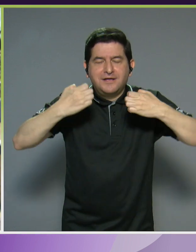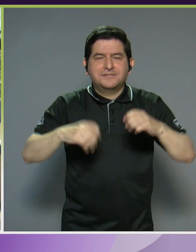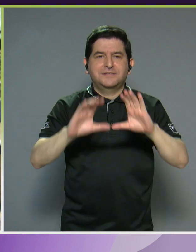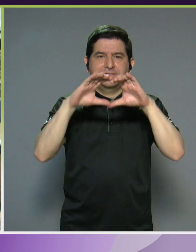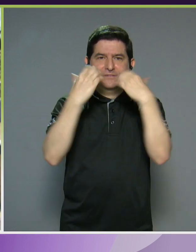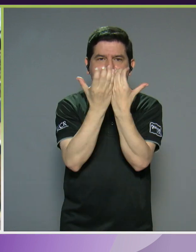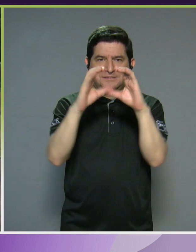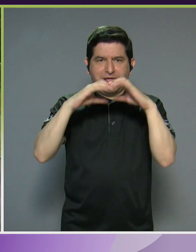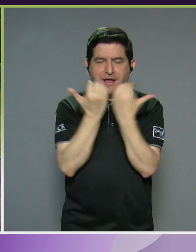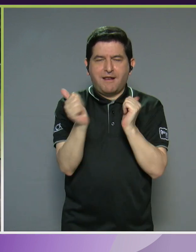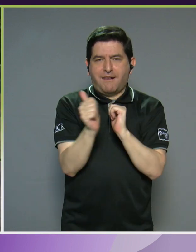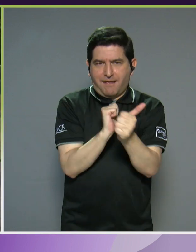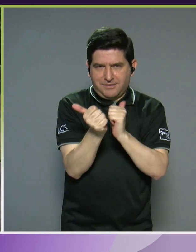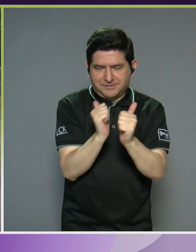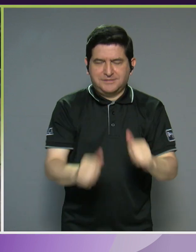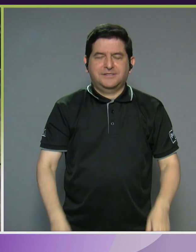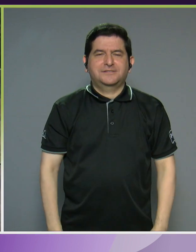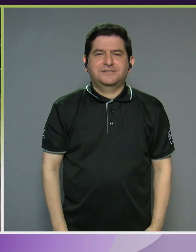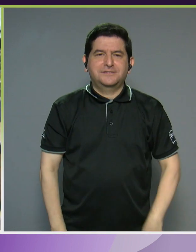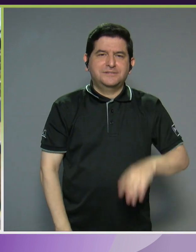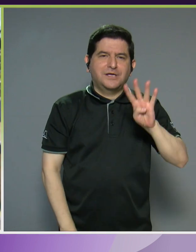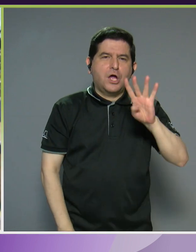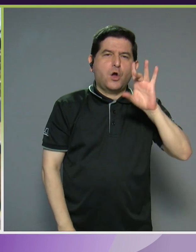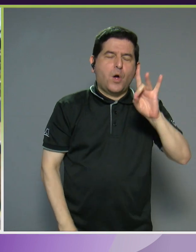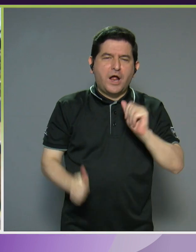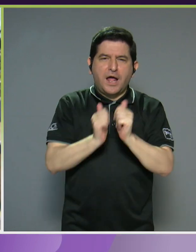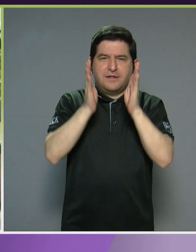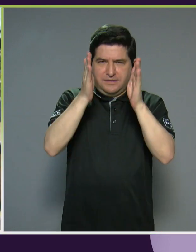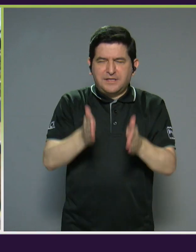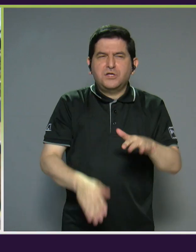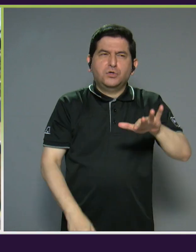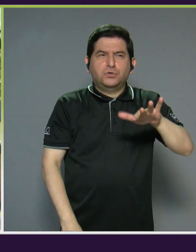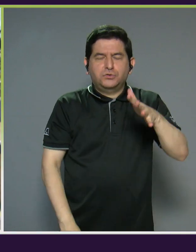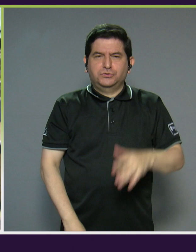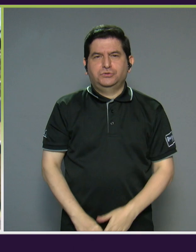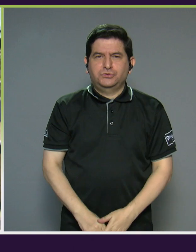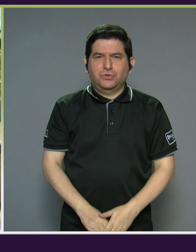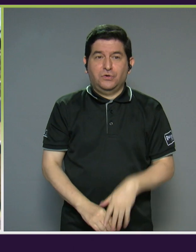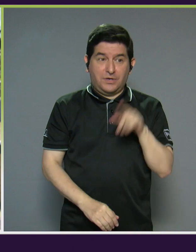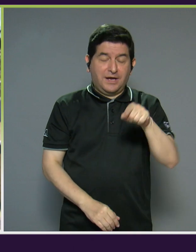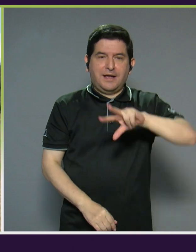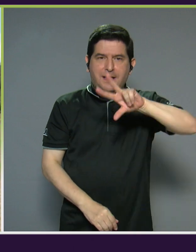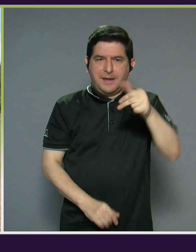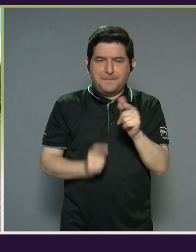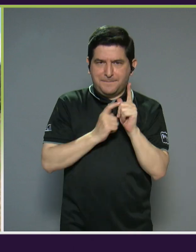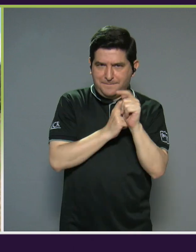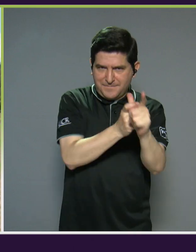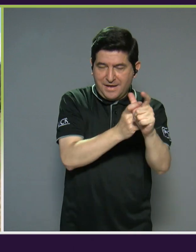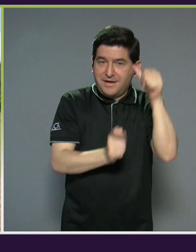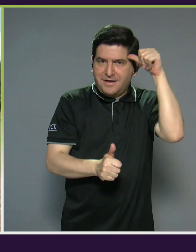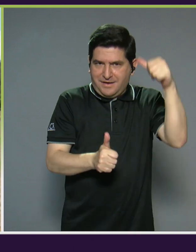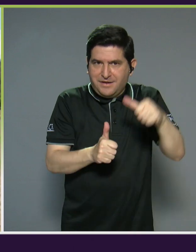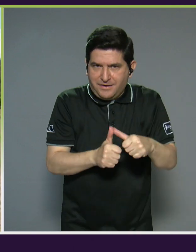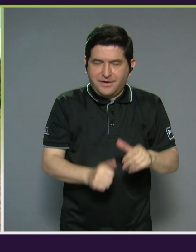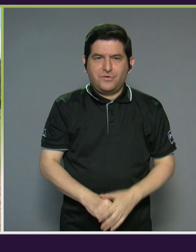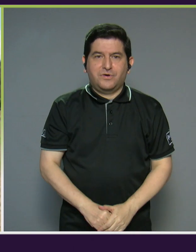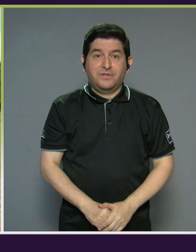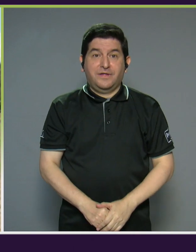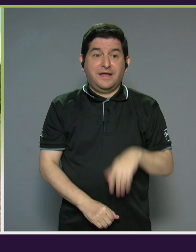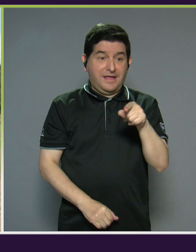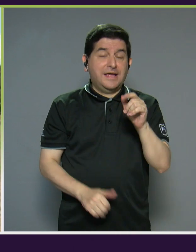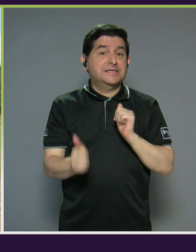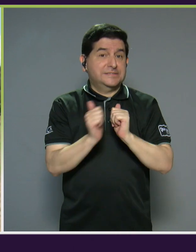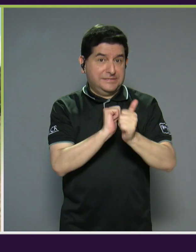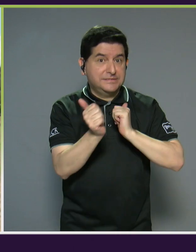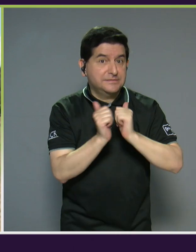clases deportivas. 48 atletas aproximadamente en la disciplina para atletismo. Recordemos que el paraatletismo es uno de los